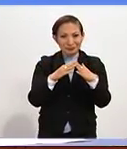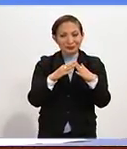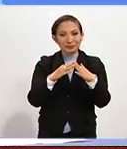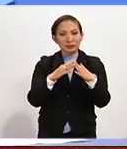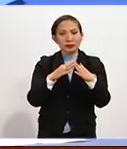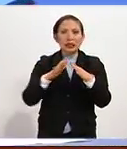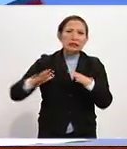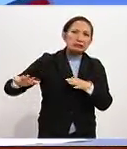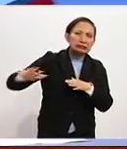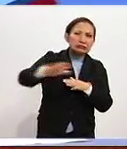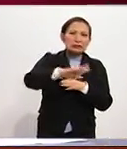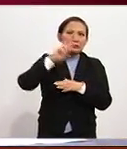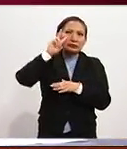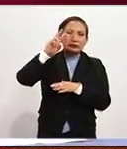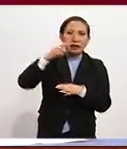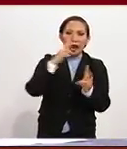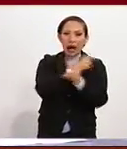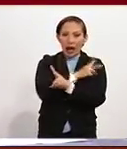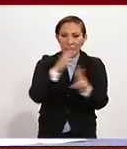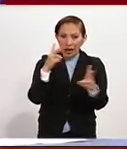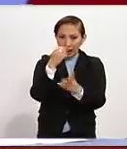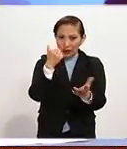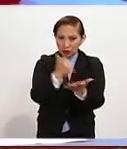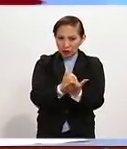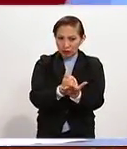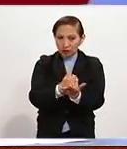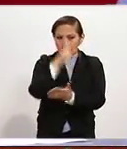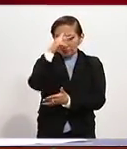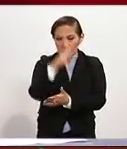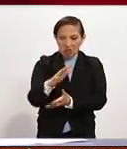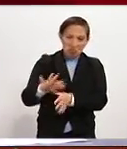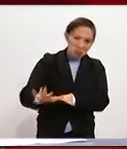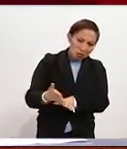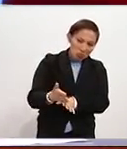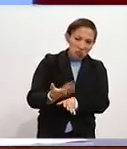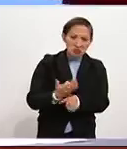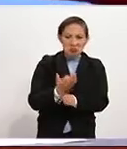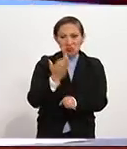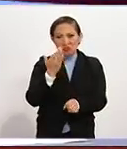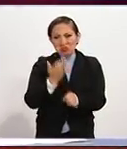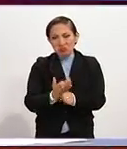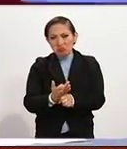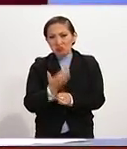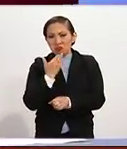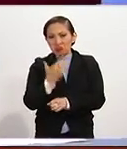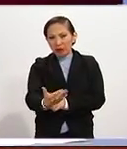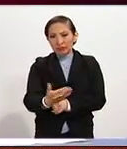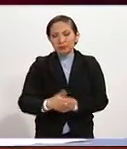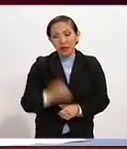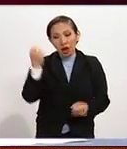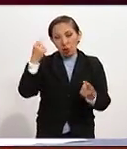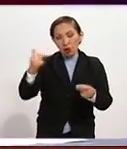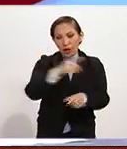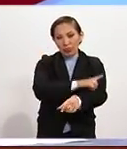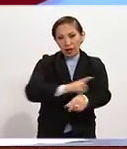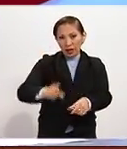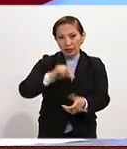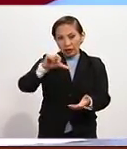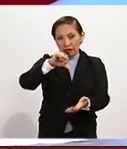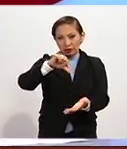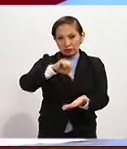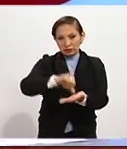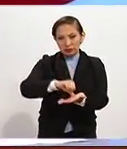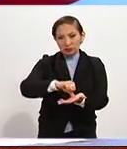Las condiciones del aire en el Valle Conurbado son de regular a buenas. En algunas delegaciones del centro de la Ciudad